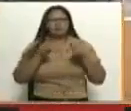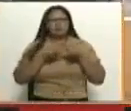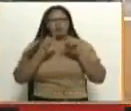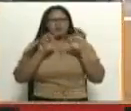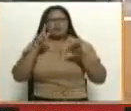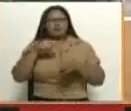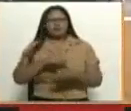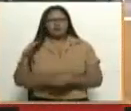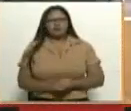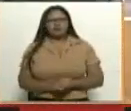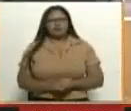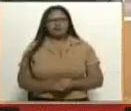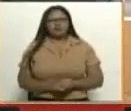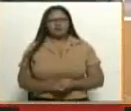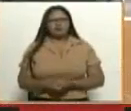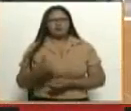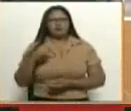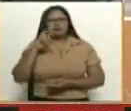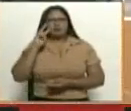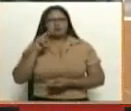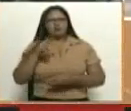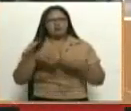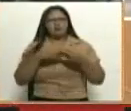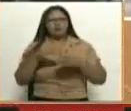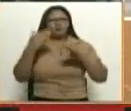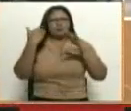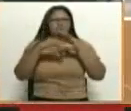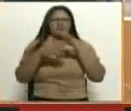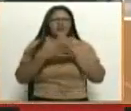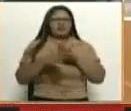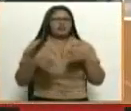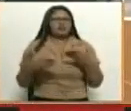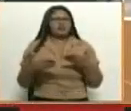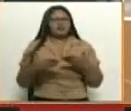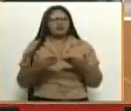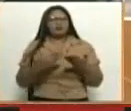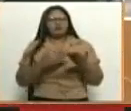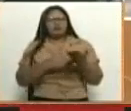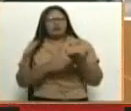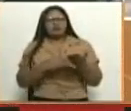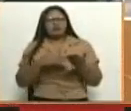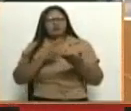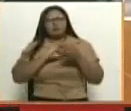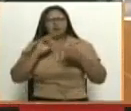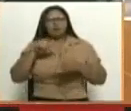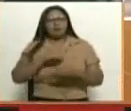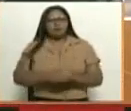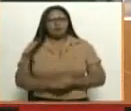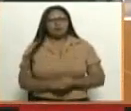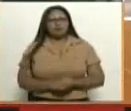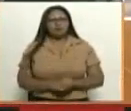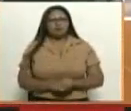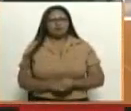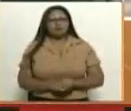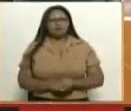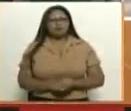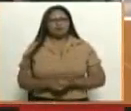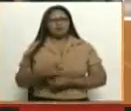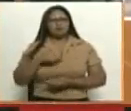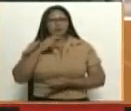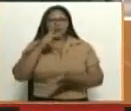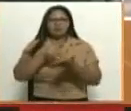que ver como un mensaje a sus votantes internos, a sus participantes internos